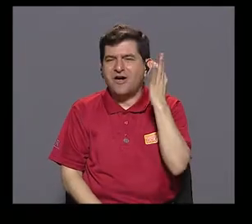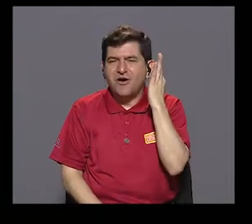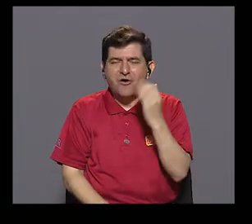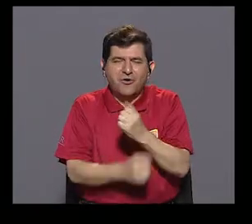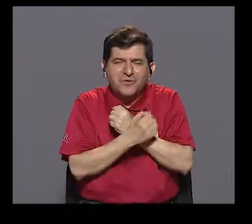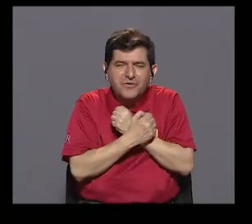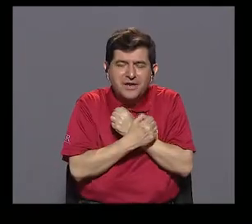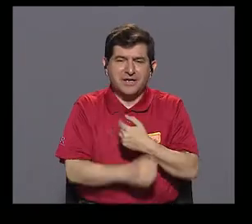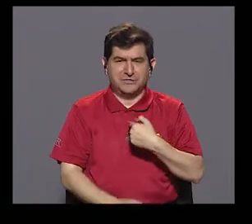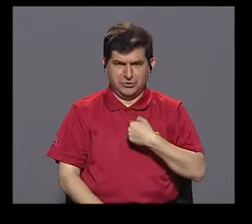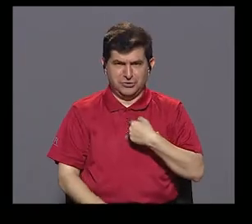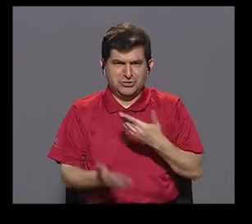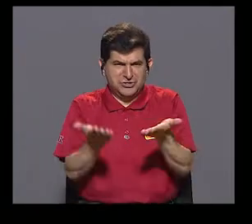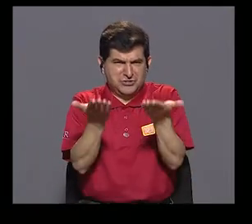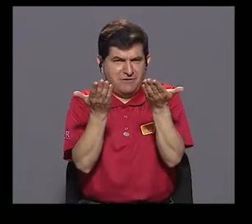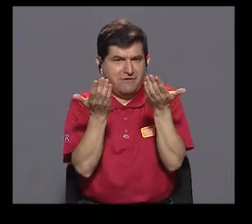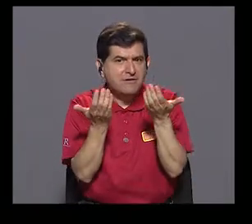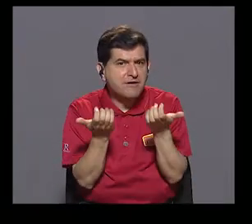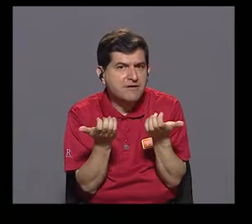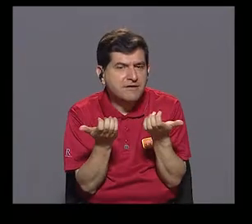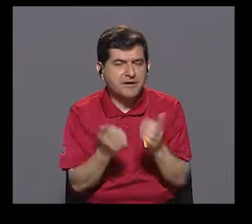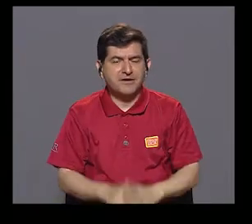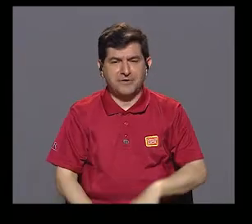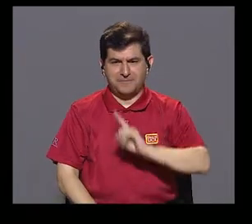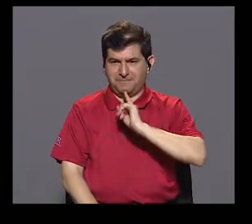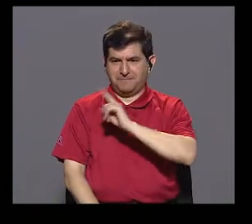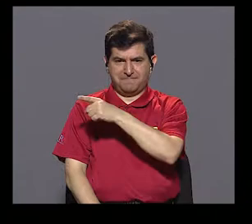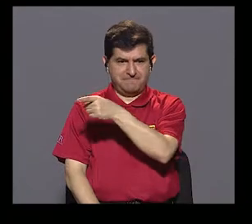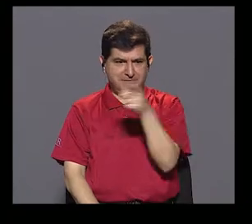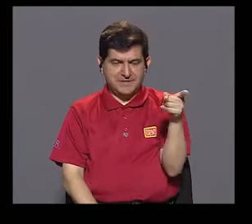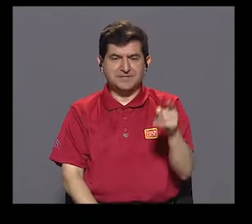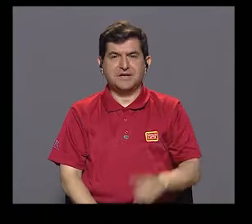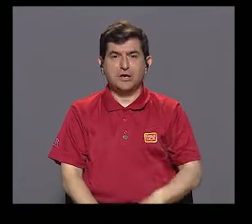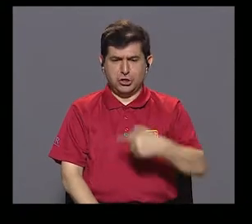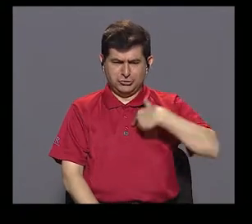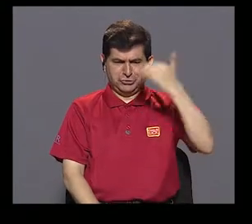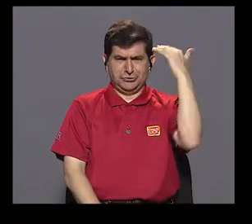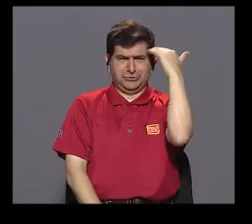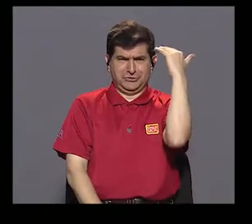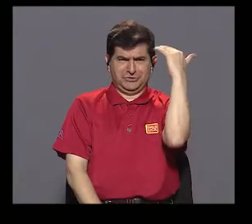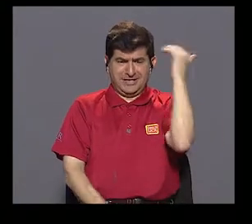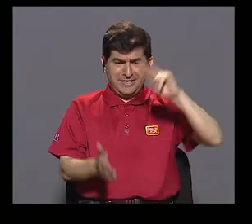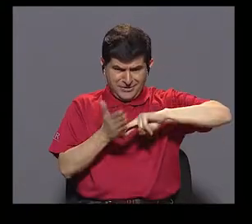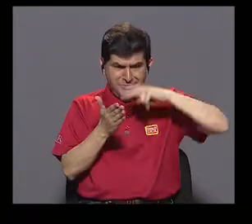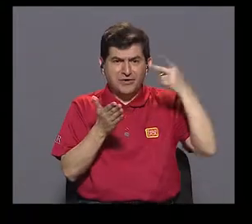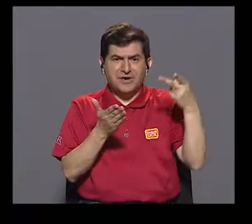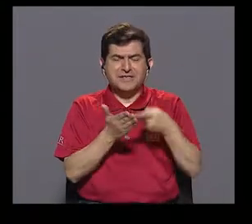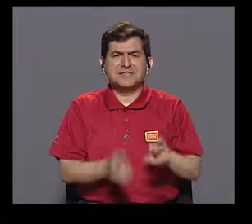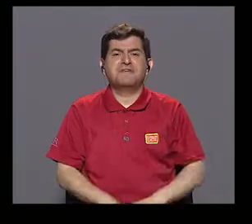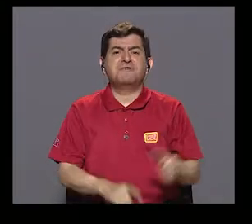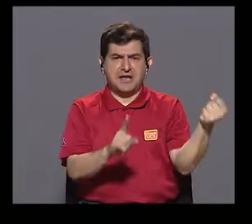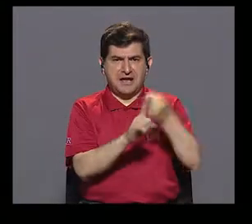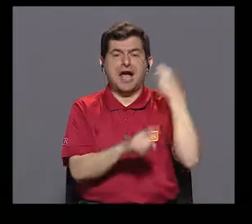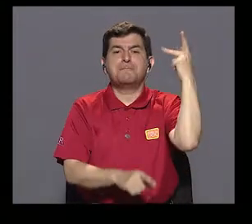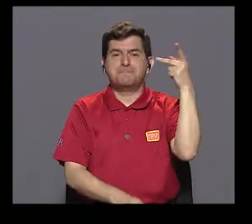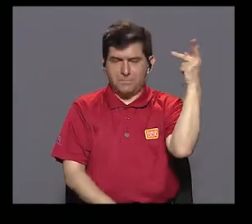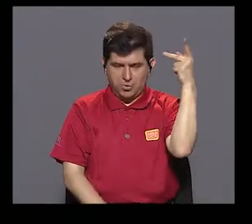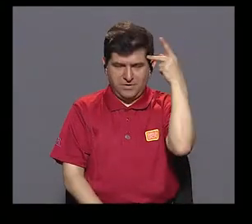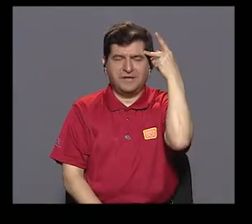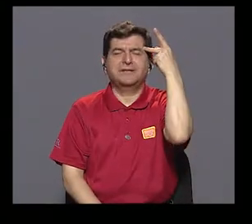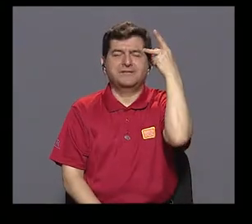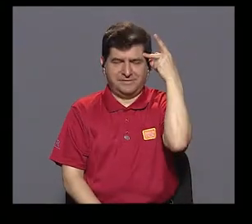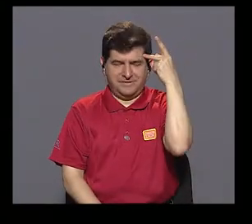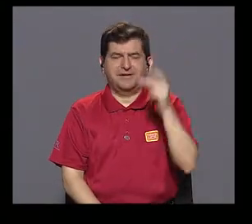Queridas jóvenes, así que yo quiero decirles que yo he sabido lo que es la llamada